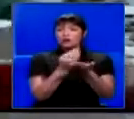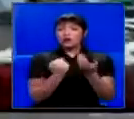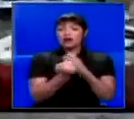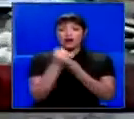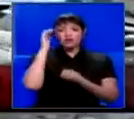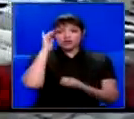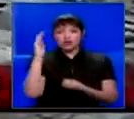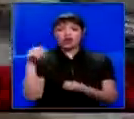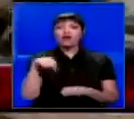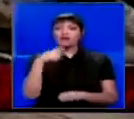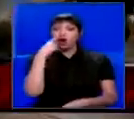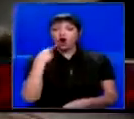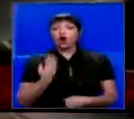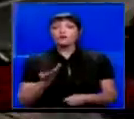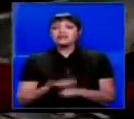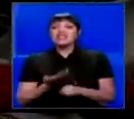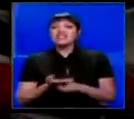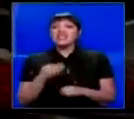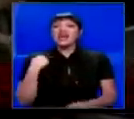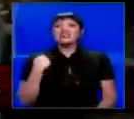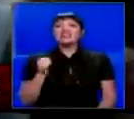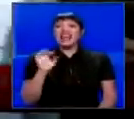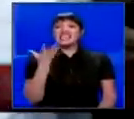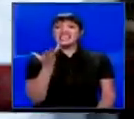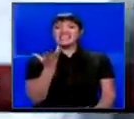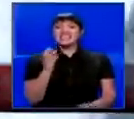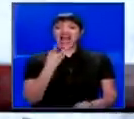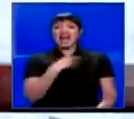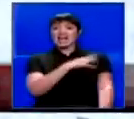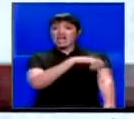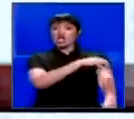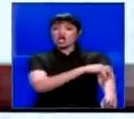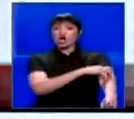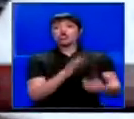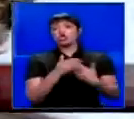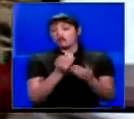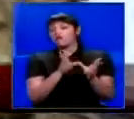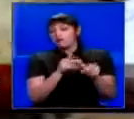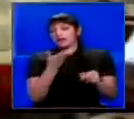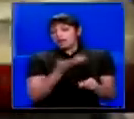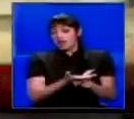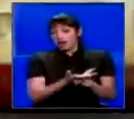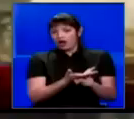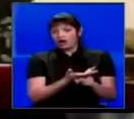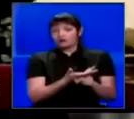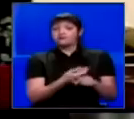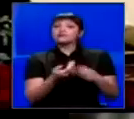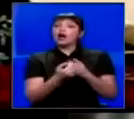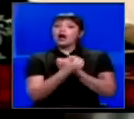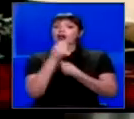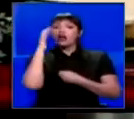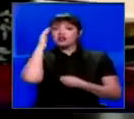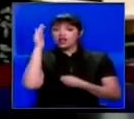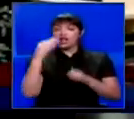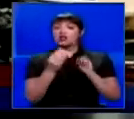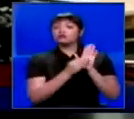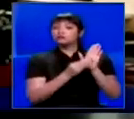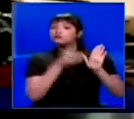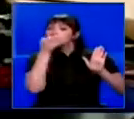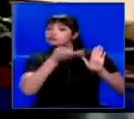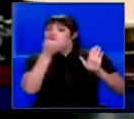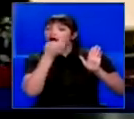carabineros, este hombre sería oriundo de la quinta región, donde se encontraría su familia. El carabinero dio cuenta al